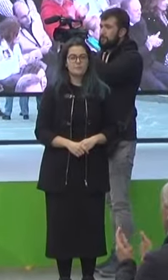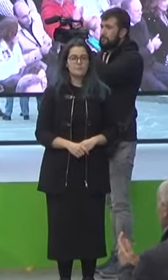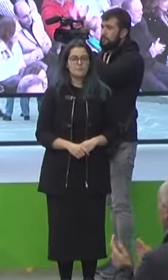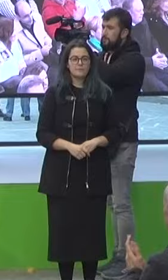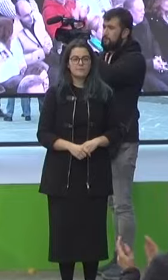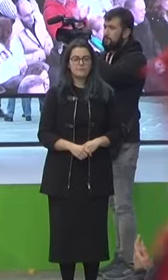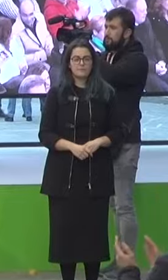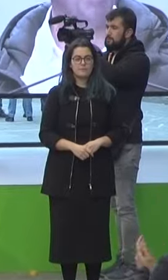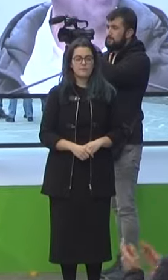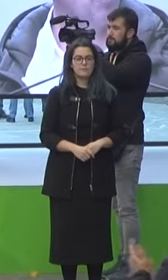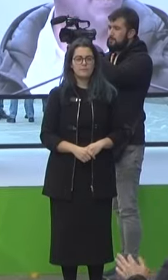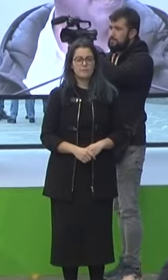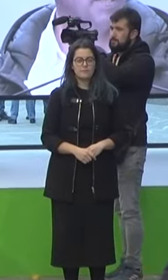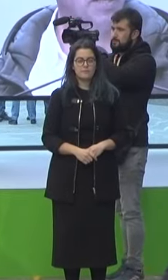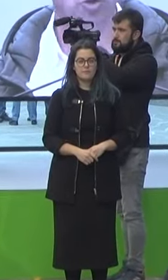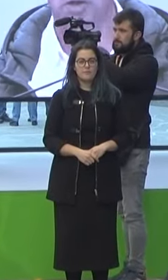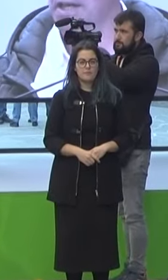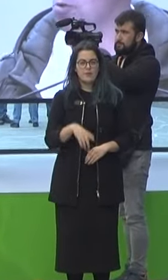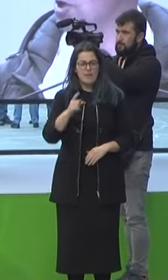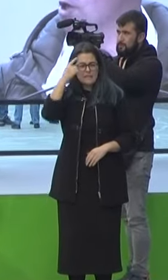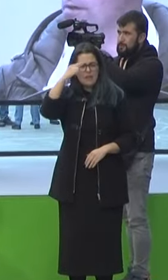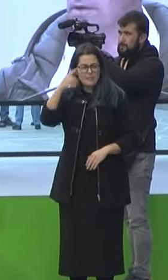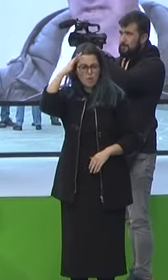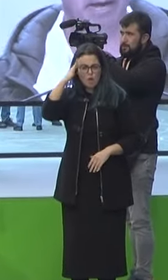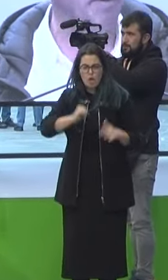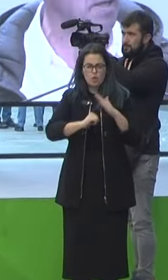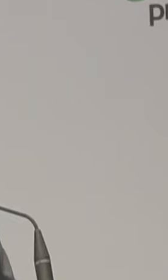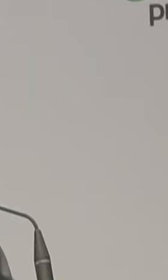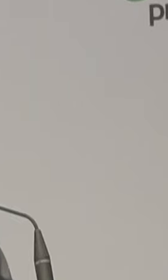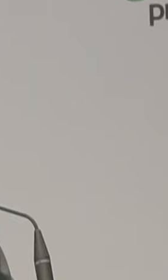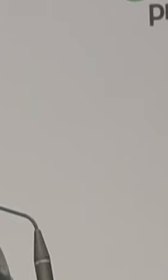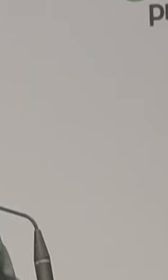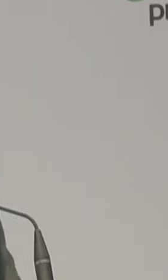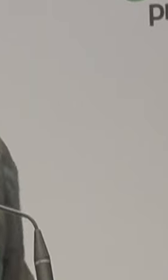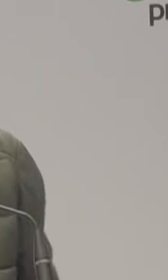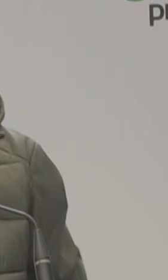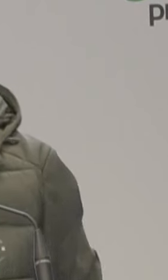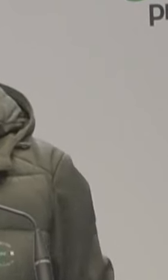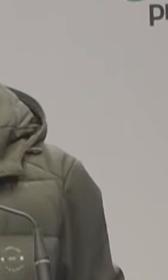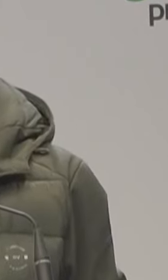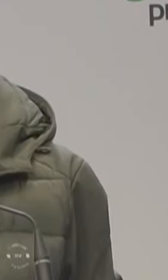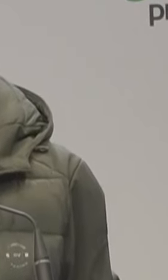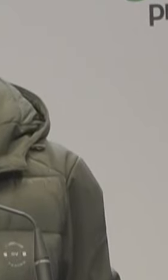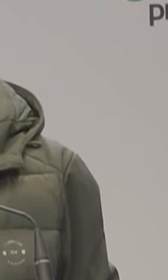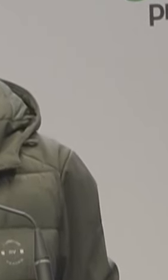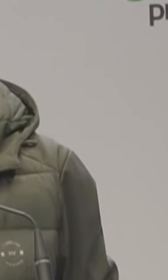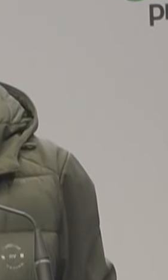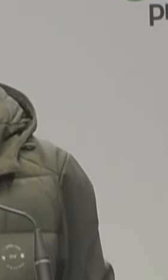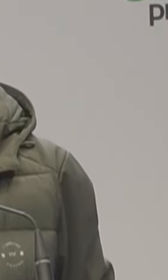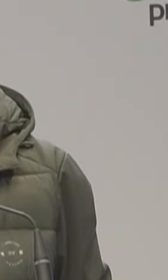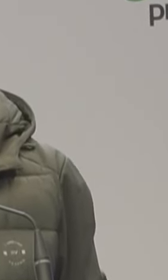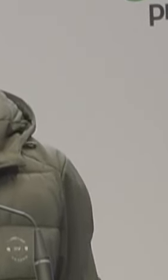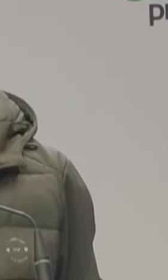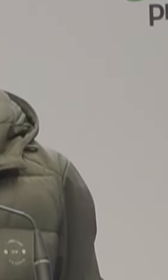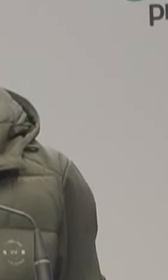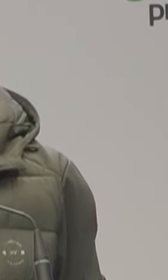Pero sabéis cuál es el chute de ilusión la semana pasada tuvimos un chute de ilusión enorme pero el chute de ilusión de todos